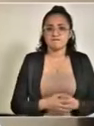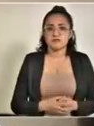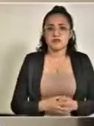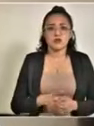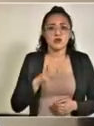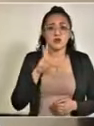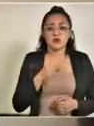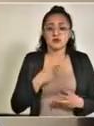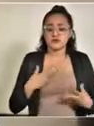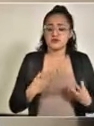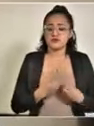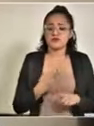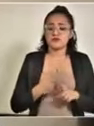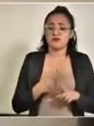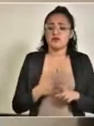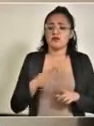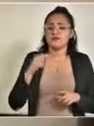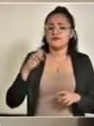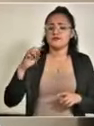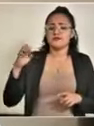Yo no soy parte de los tribunales.